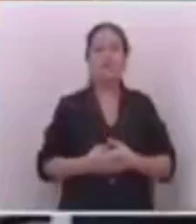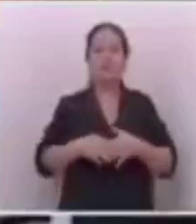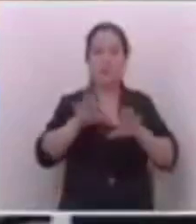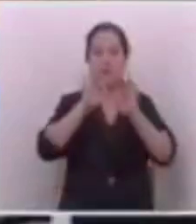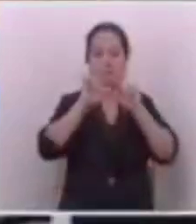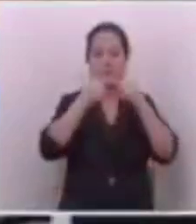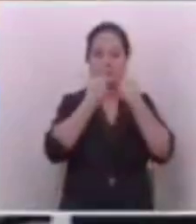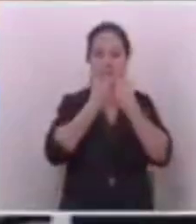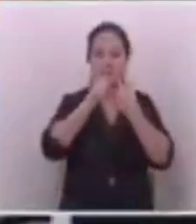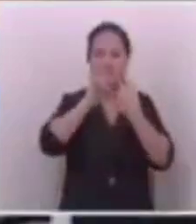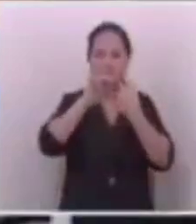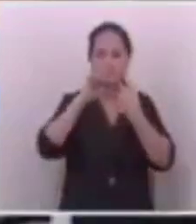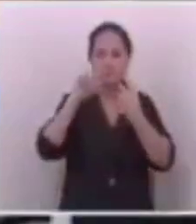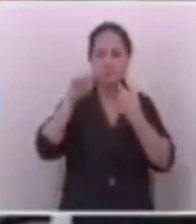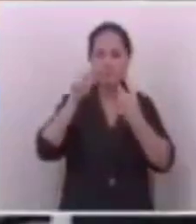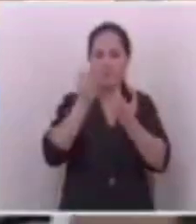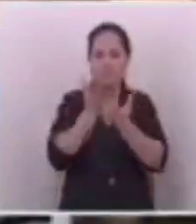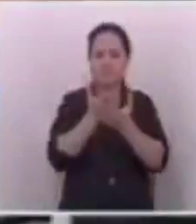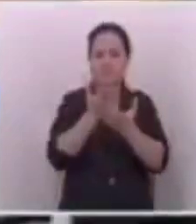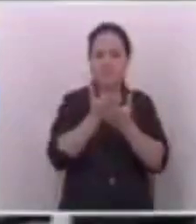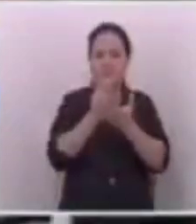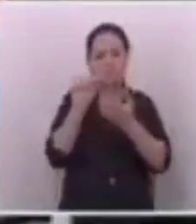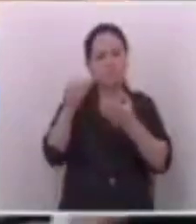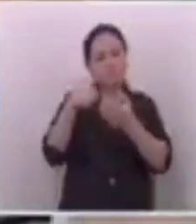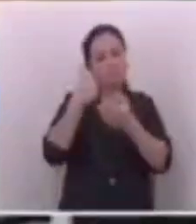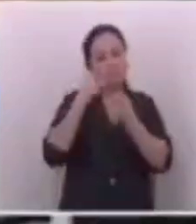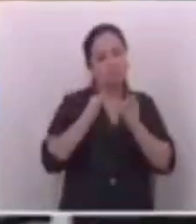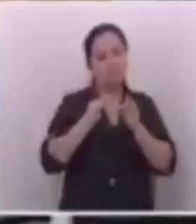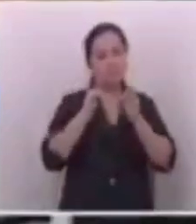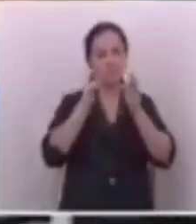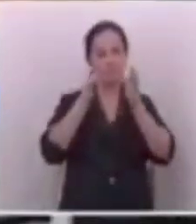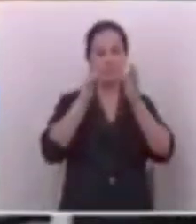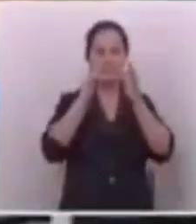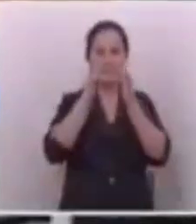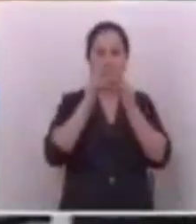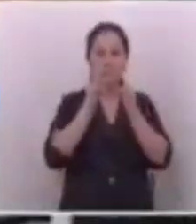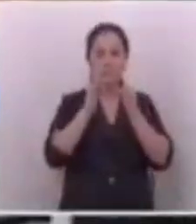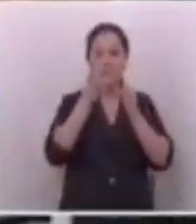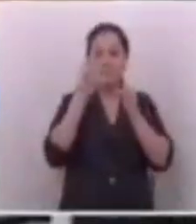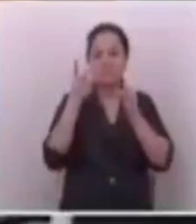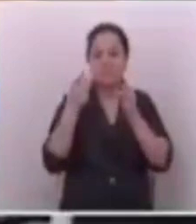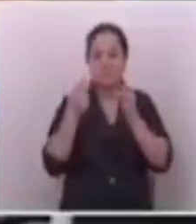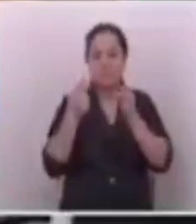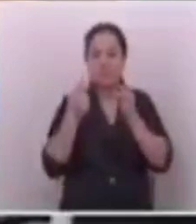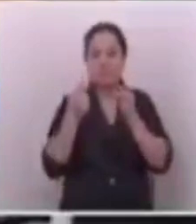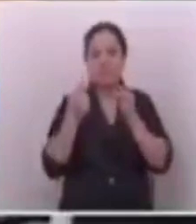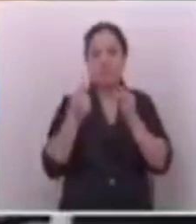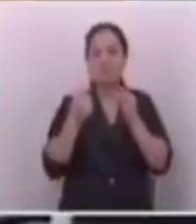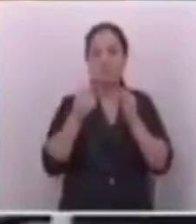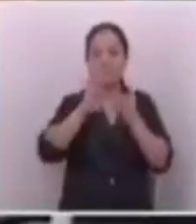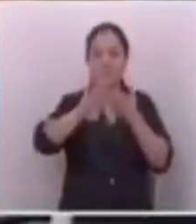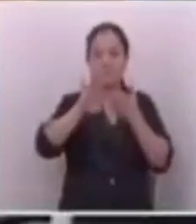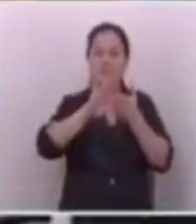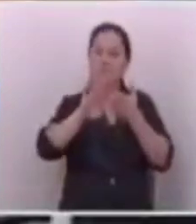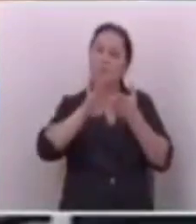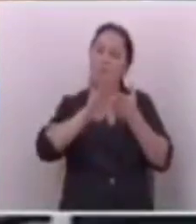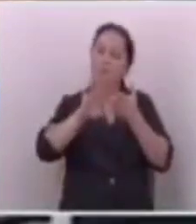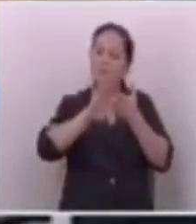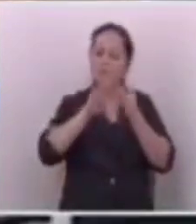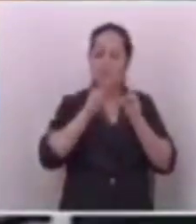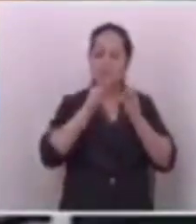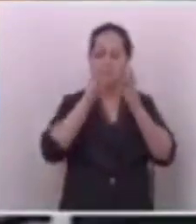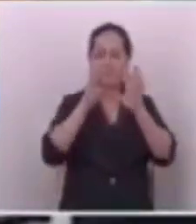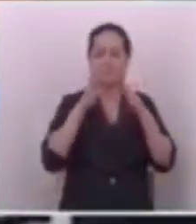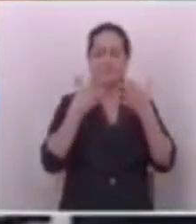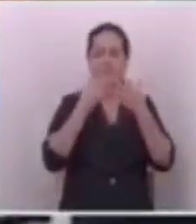Algunos sindicatos propusieron otras formas de calcular la pensión de manera